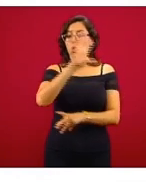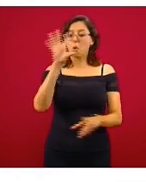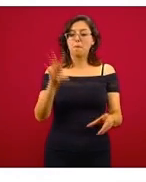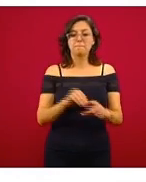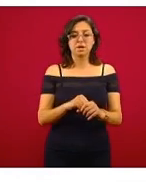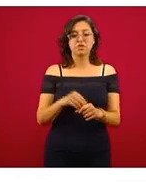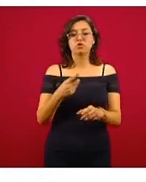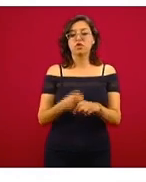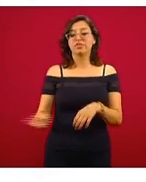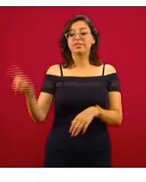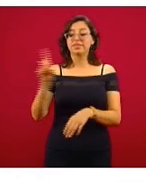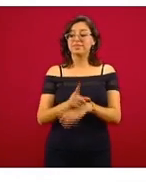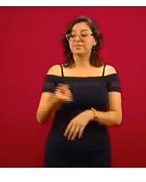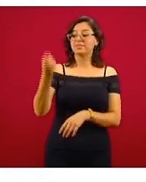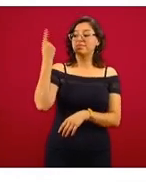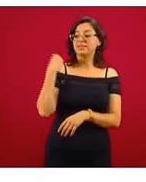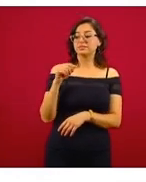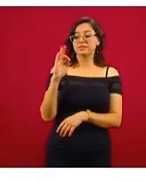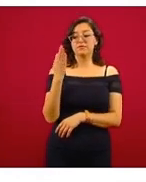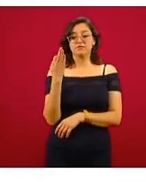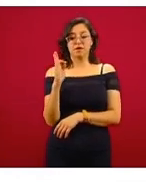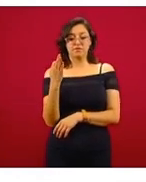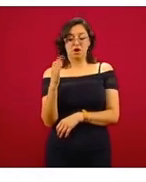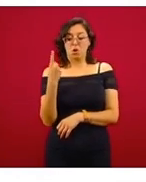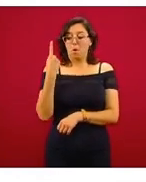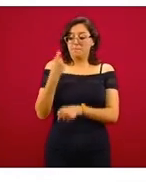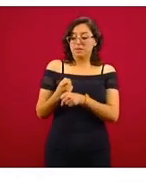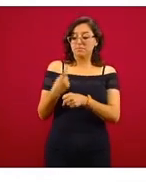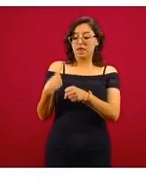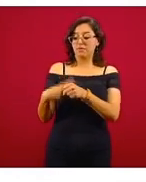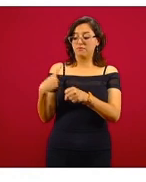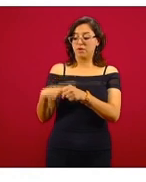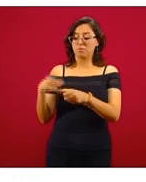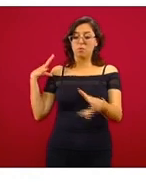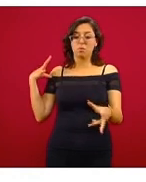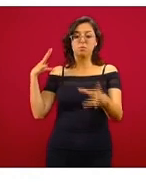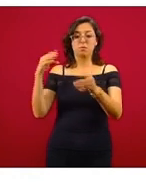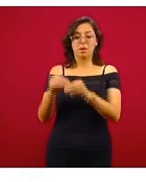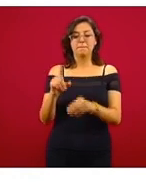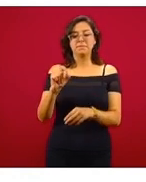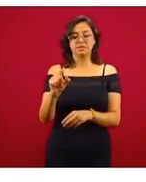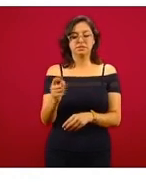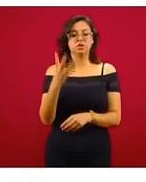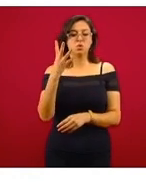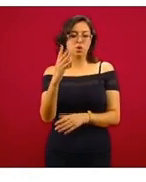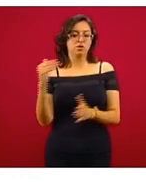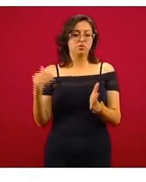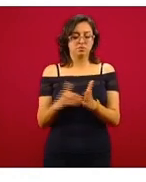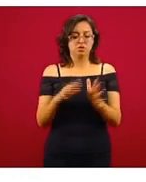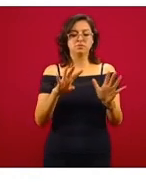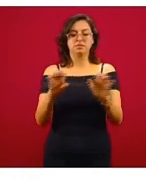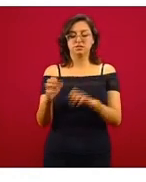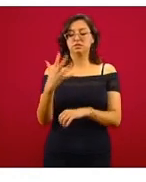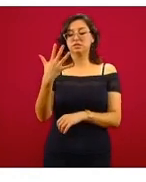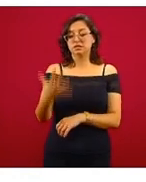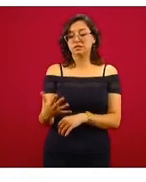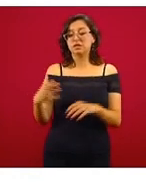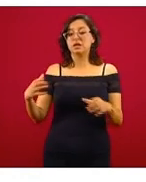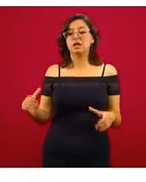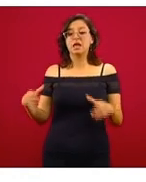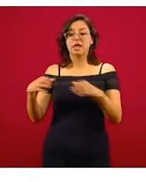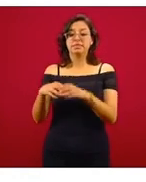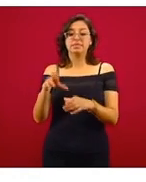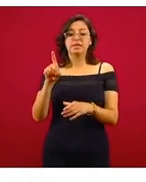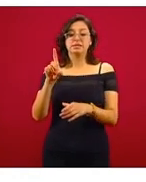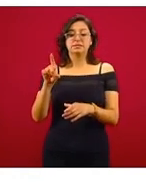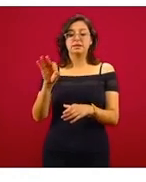specifically are acumulados, es decir, we desde que have se confirmó el primer caso, siendo una 24,905 tercera parte de ellos, es cumulative decir, confirmed cases, meaning all of the 696,